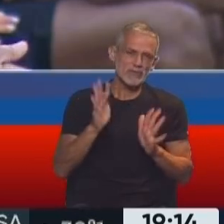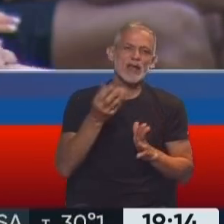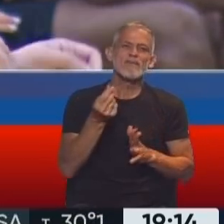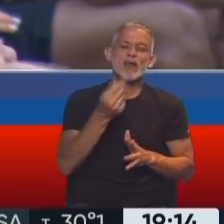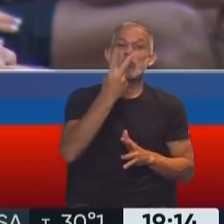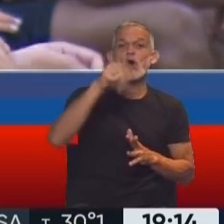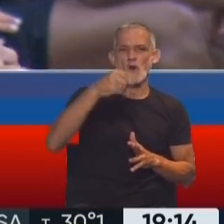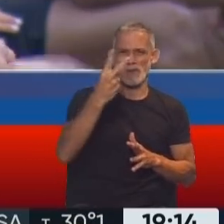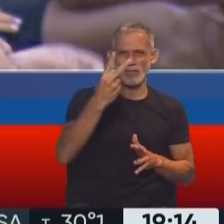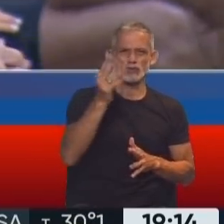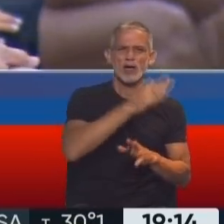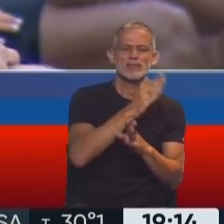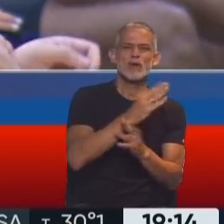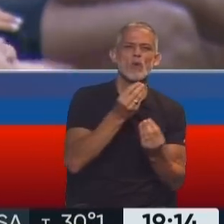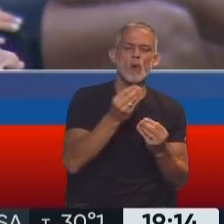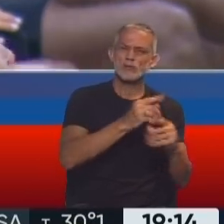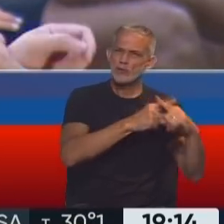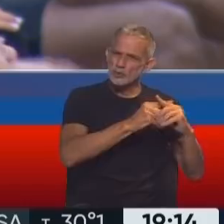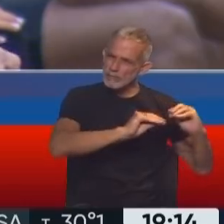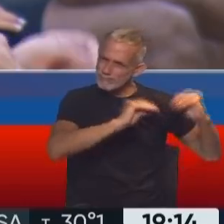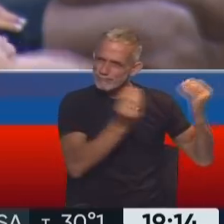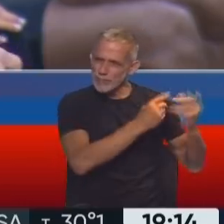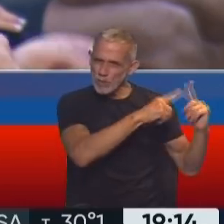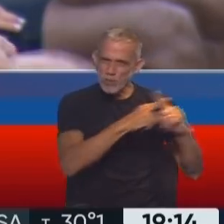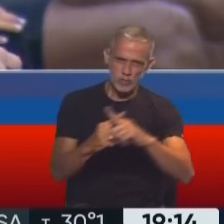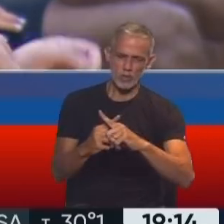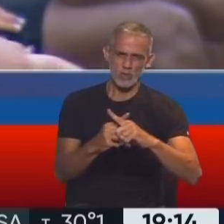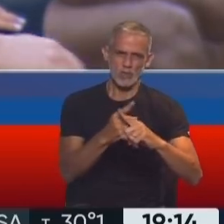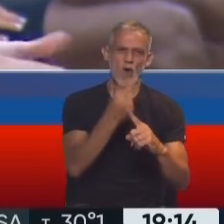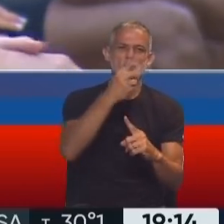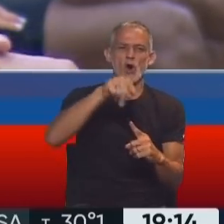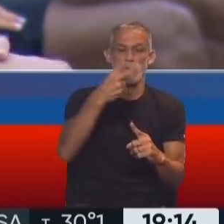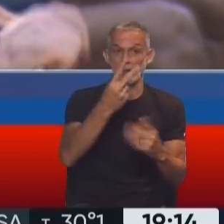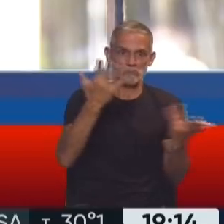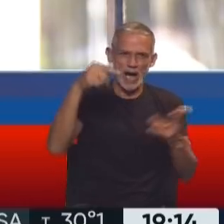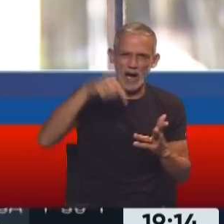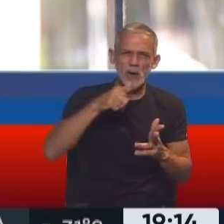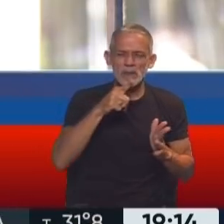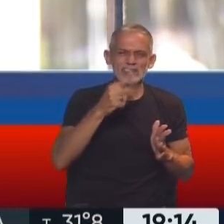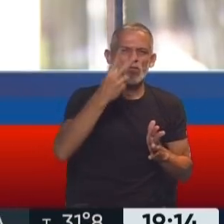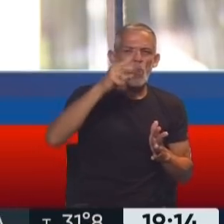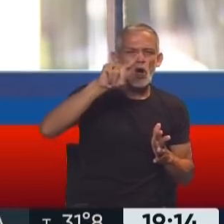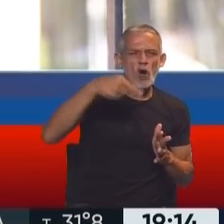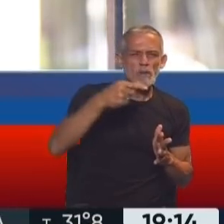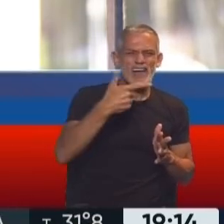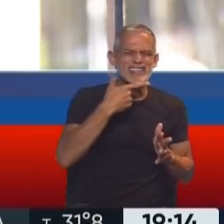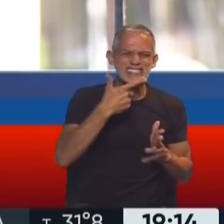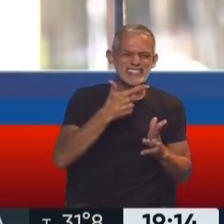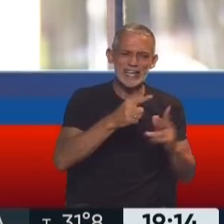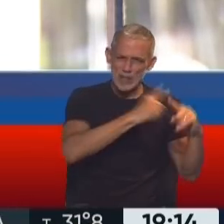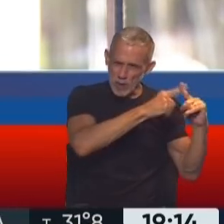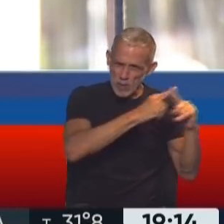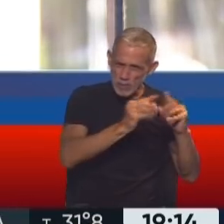de 2.2 es la tasa de letalidad acumulada que tenemos. Sí. Creo que hoy está en 2.17. Uh-huh.